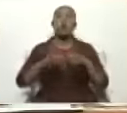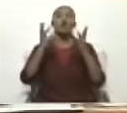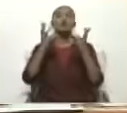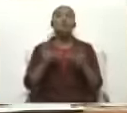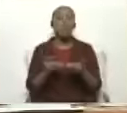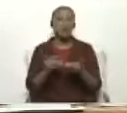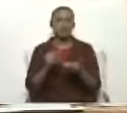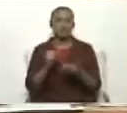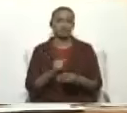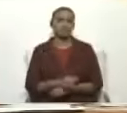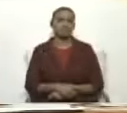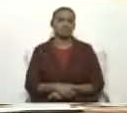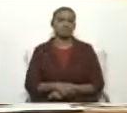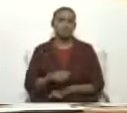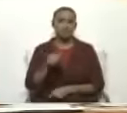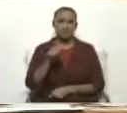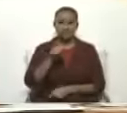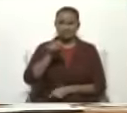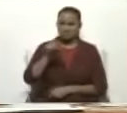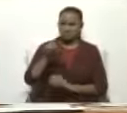me mandó esto.